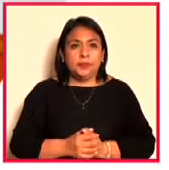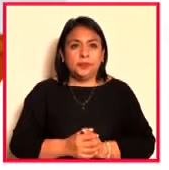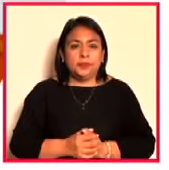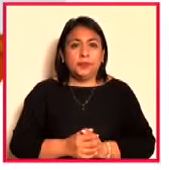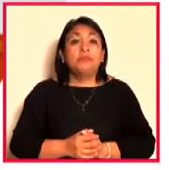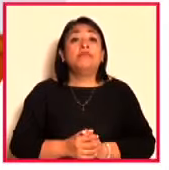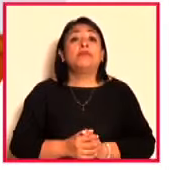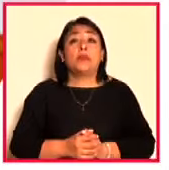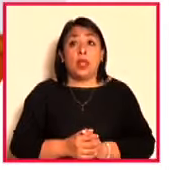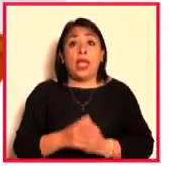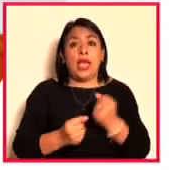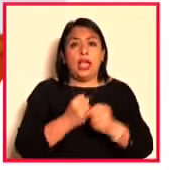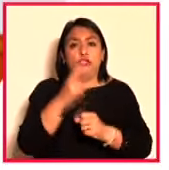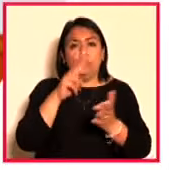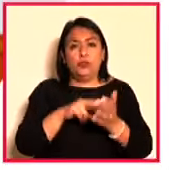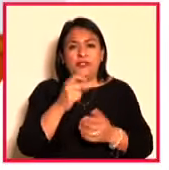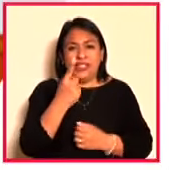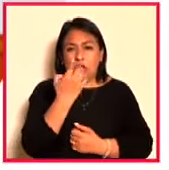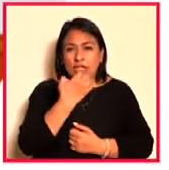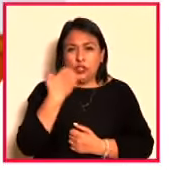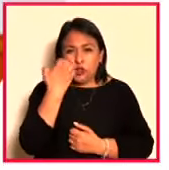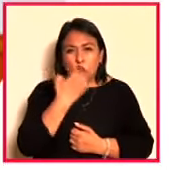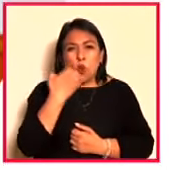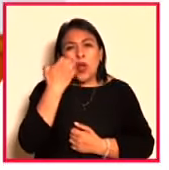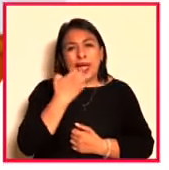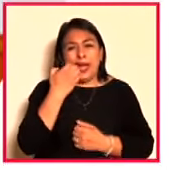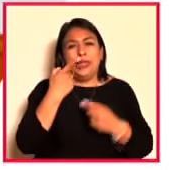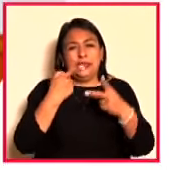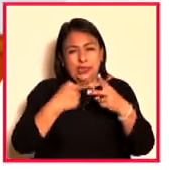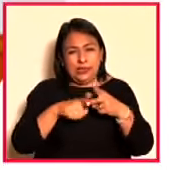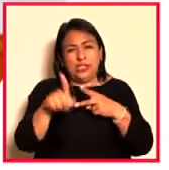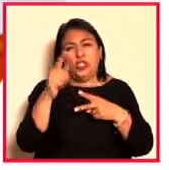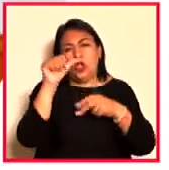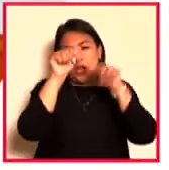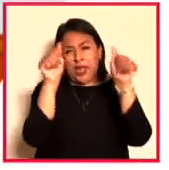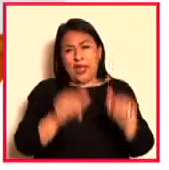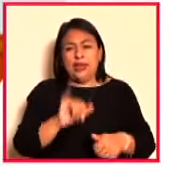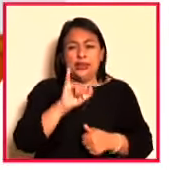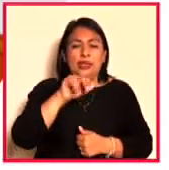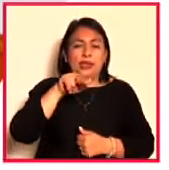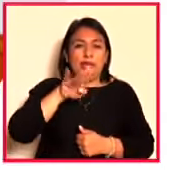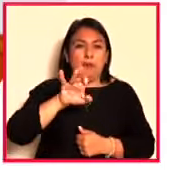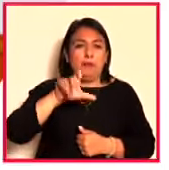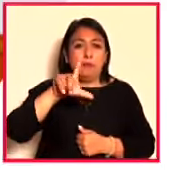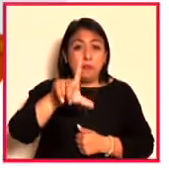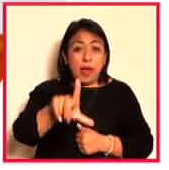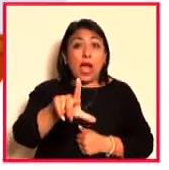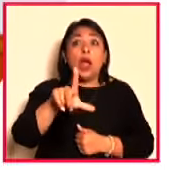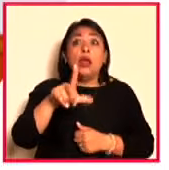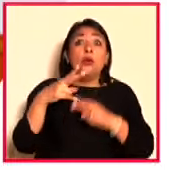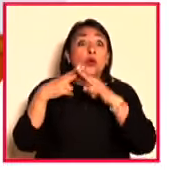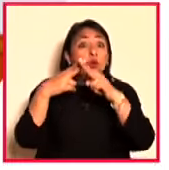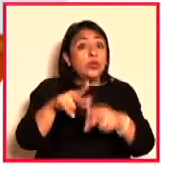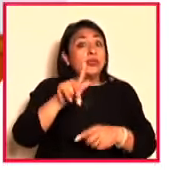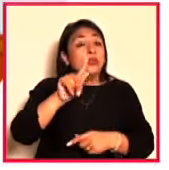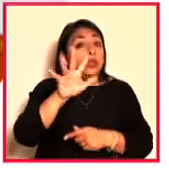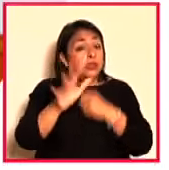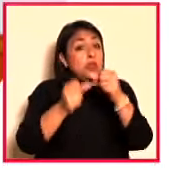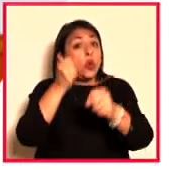Este 2022, las escuelas de iniciación artística del Instituto Nacional de Bellas Artes y Literatura celebran 75 años de